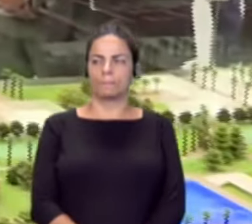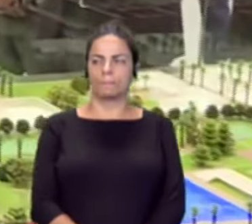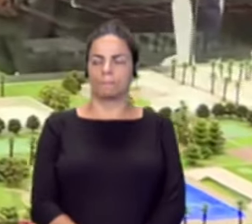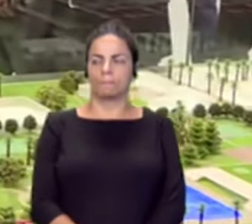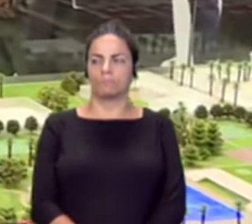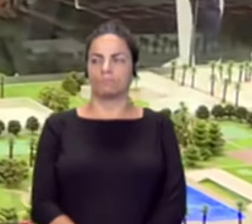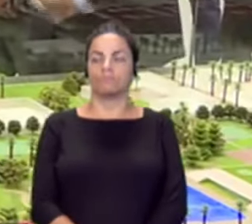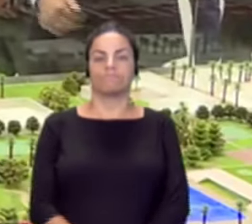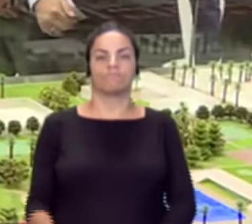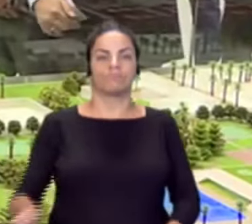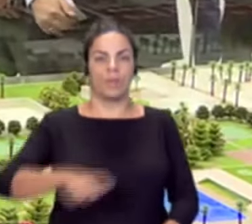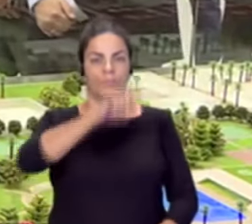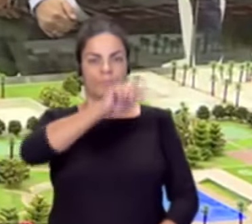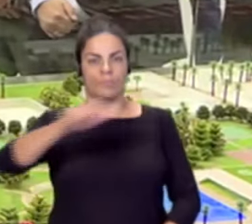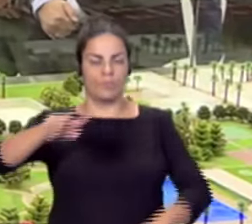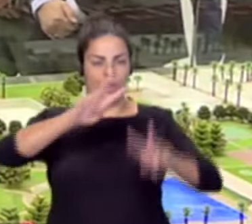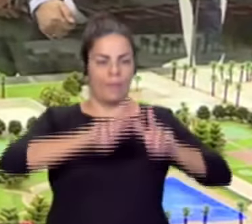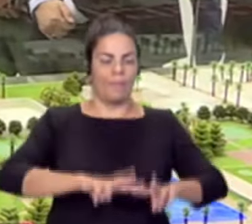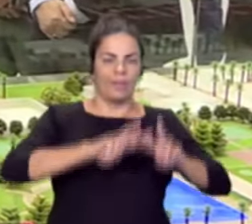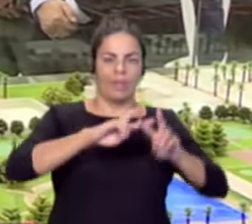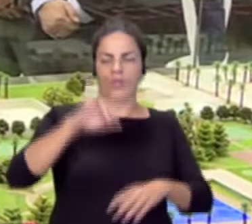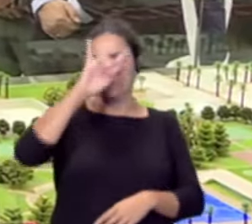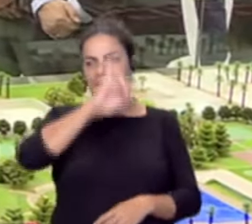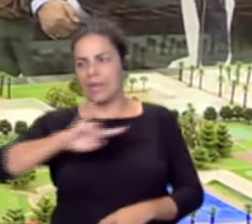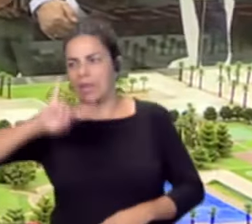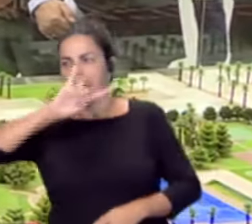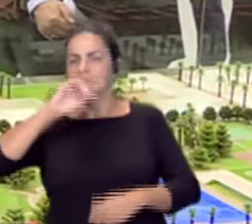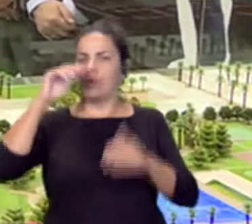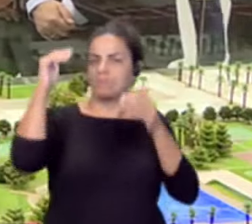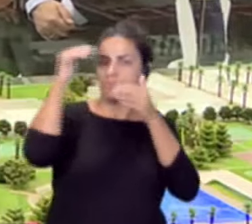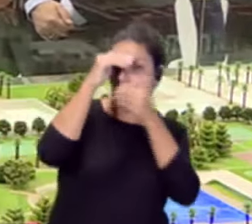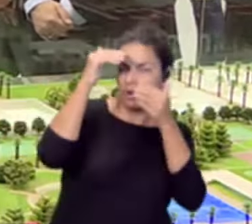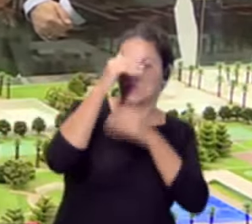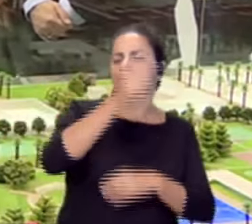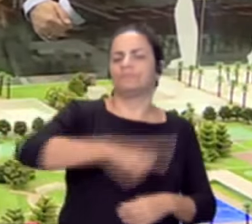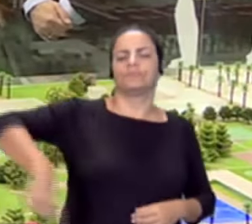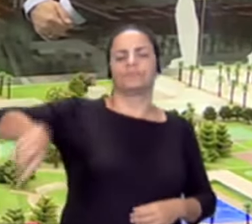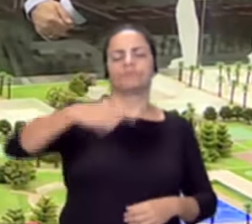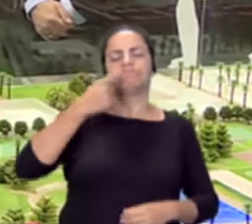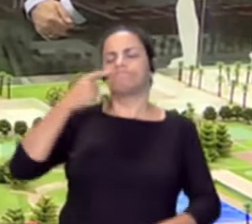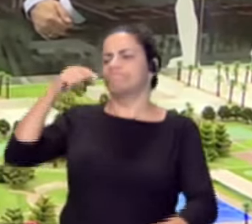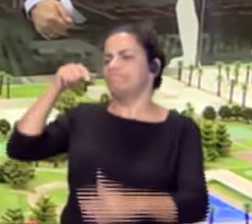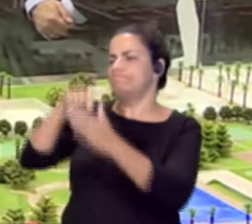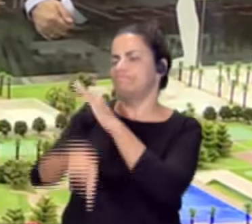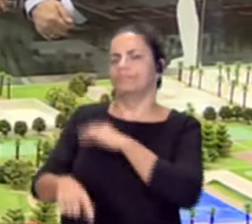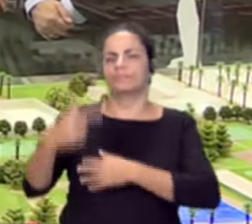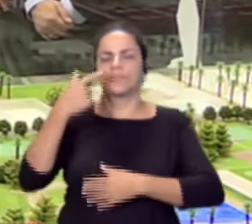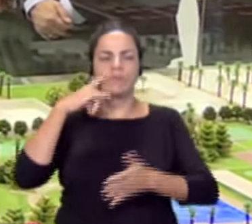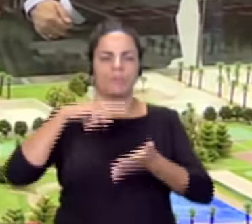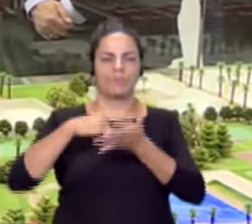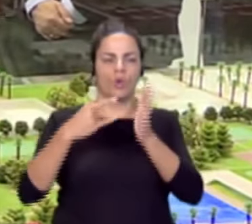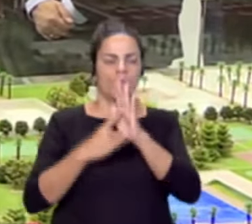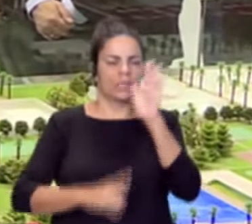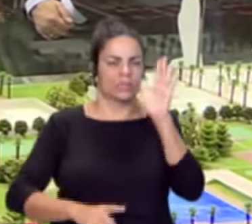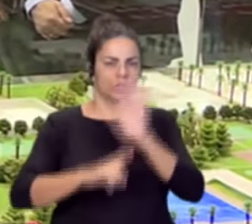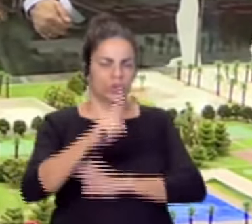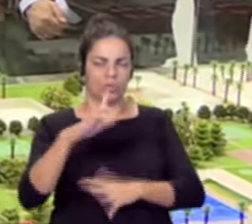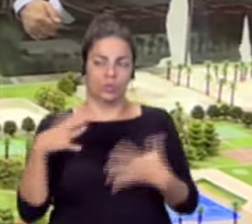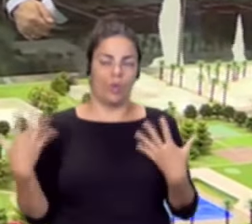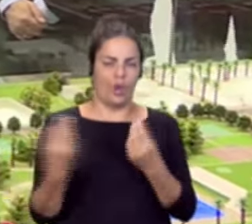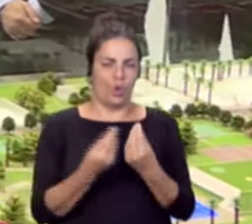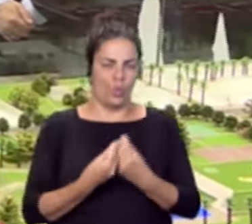Investigadores, pues tanto canarios como marroquíes, van a profundizar en el desarrollo de distintos proyectos conjuntos en materia pues,